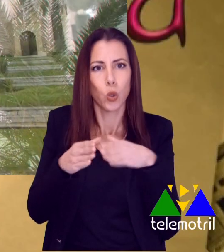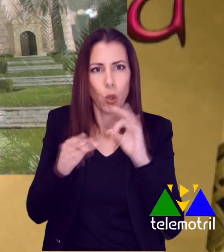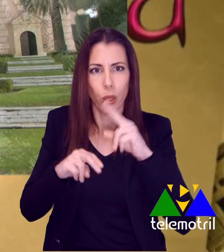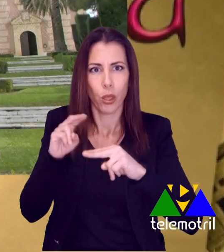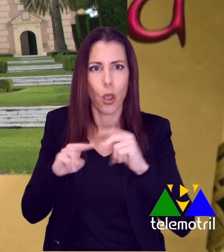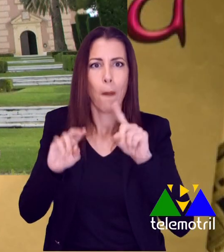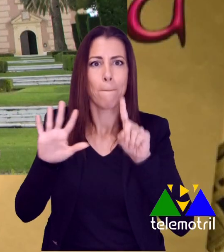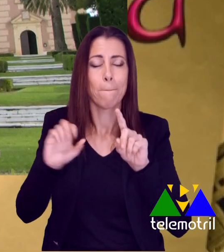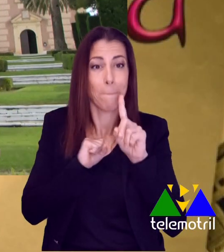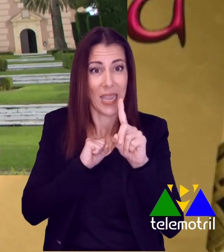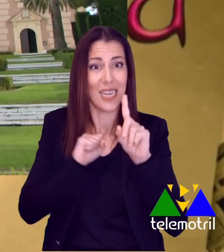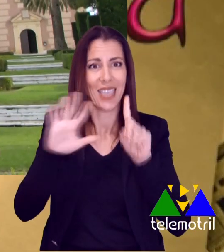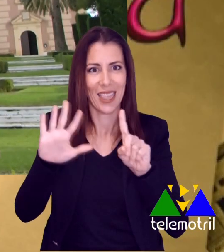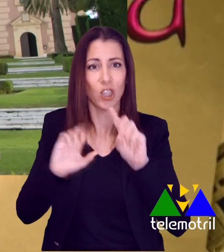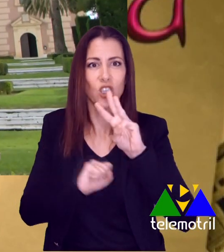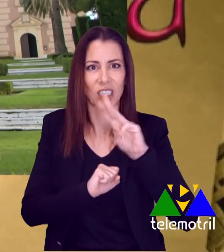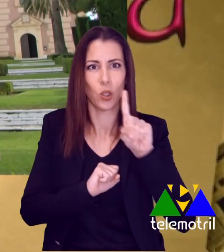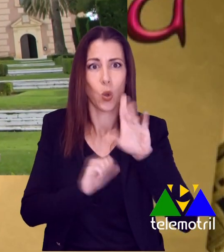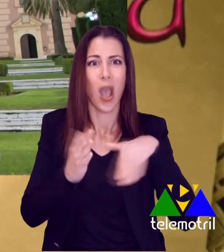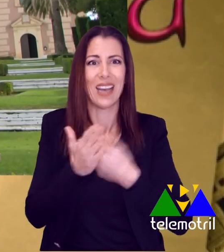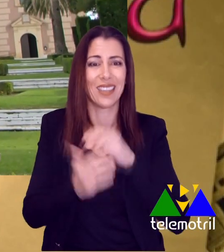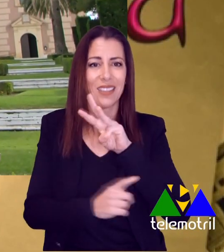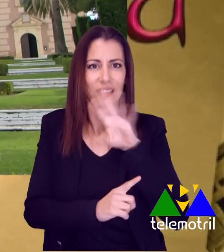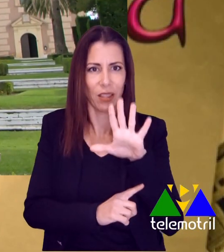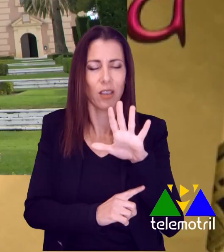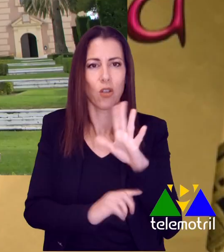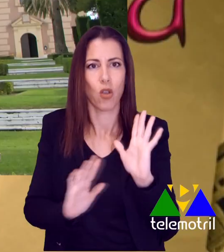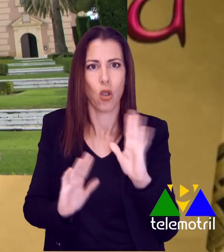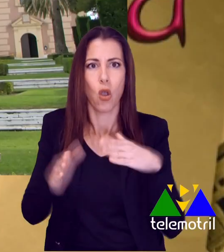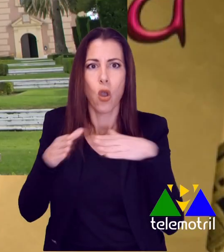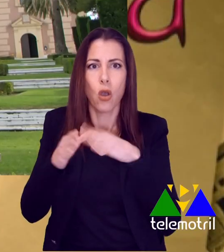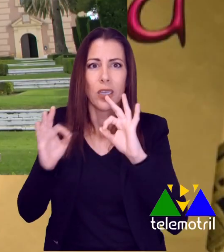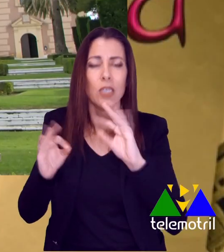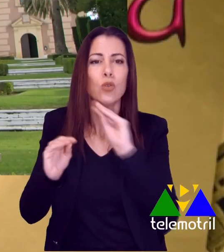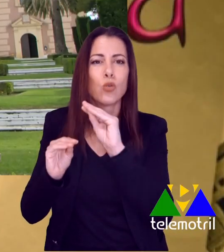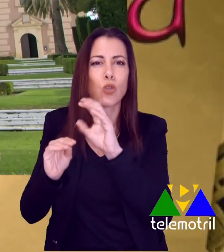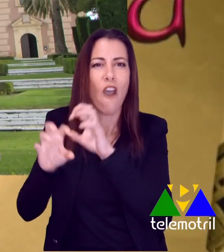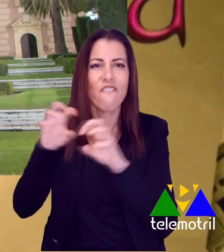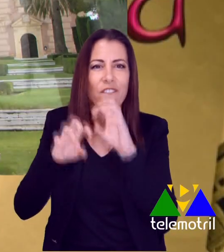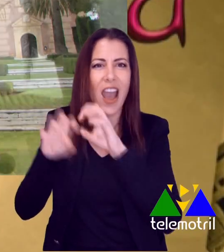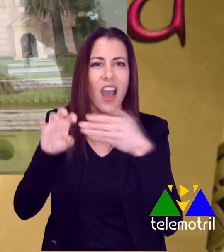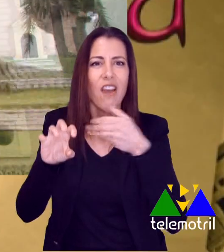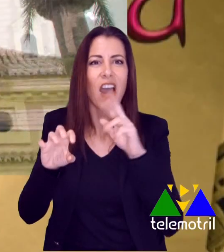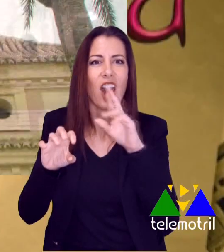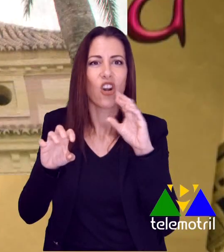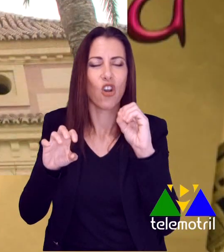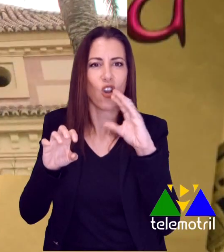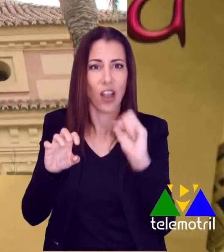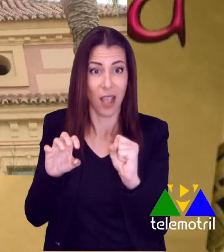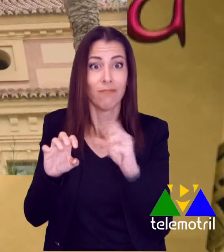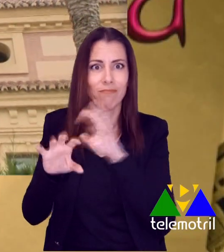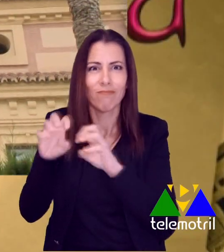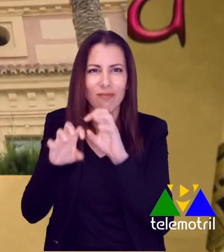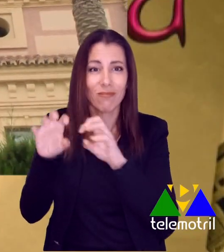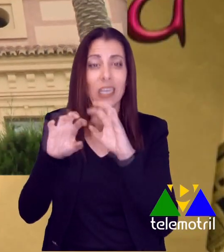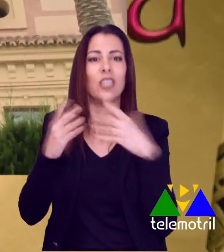de 1631 hasta el 35, por lo tanto es una iglesia barroca, y está en ese aspecto perfectamente, se